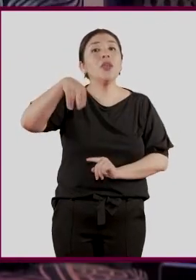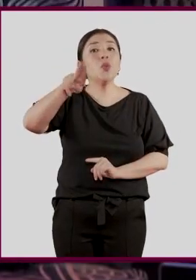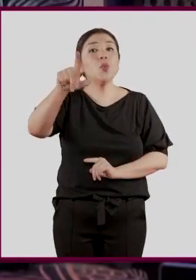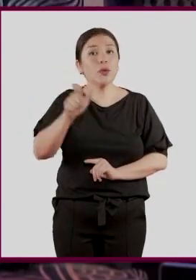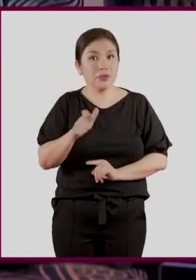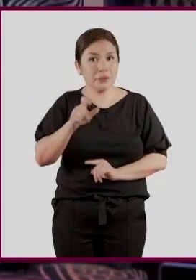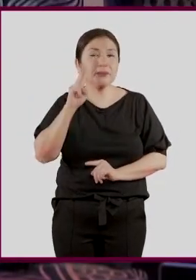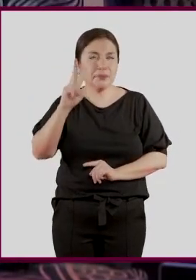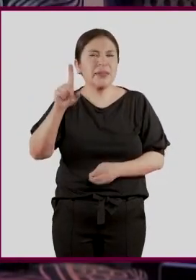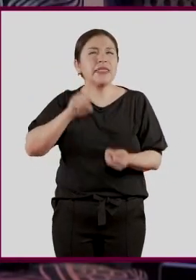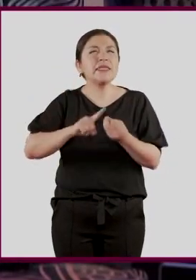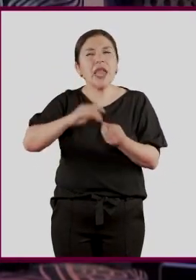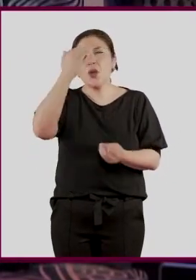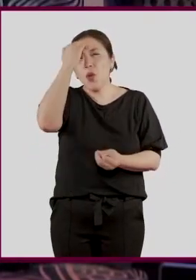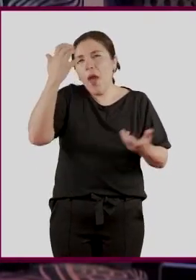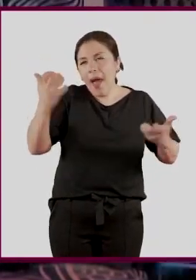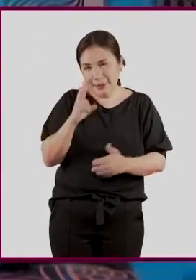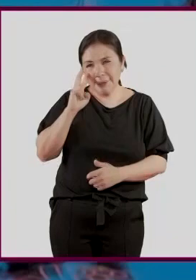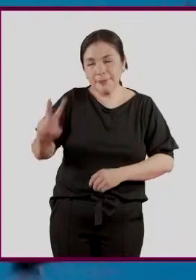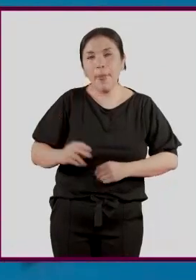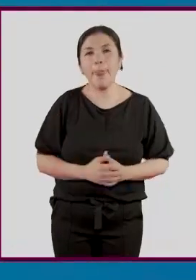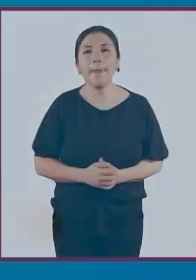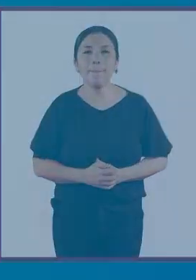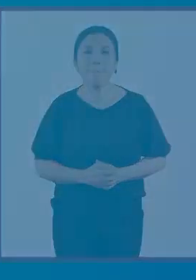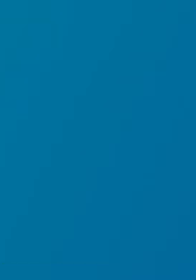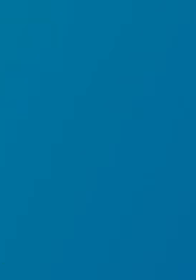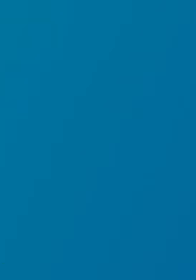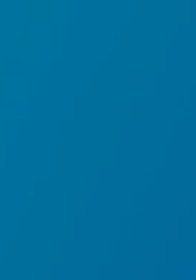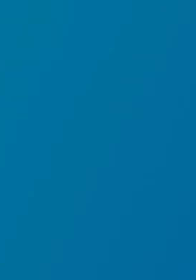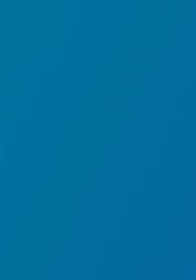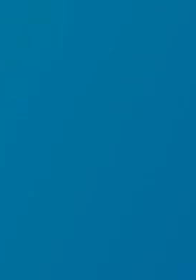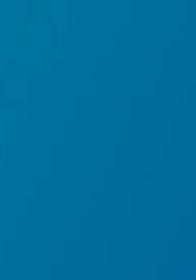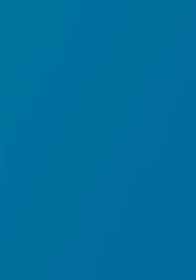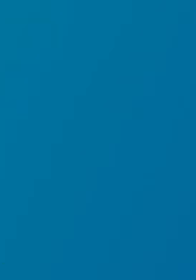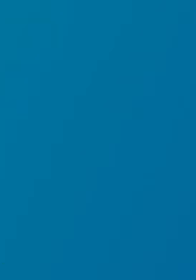Vamos a escuchar de alguien que lo hace así.